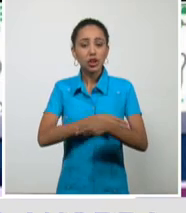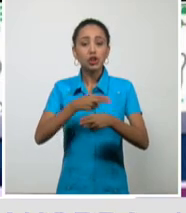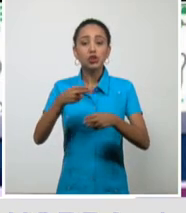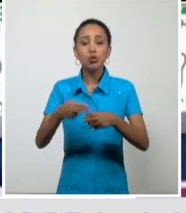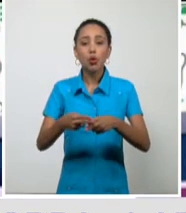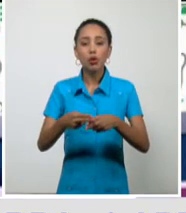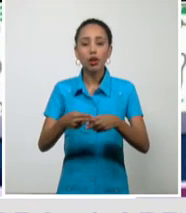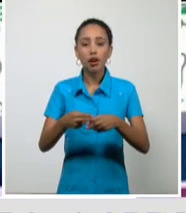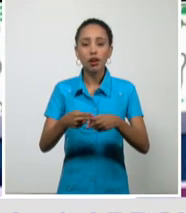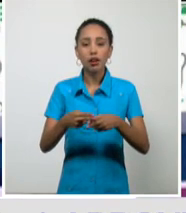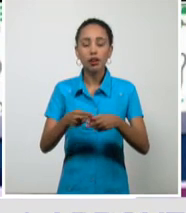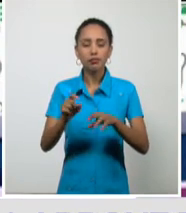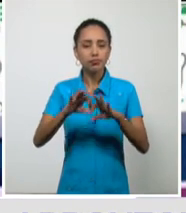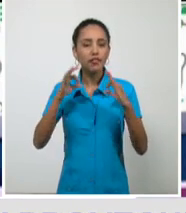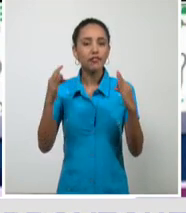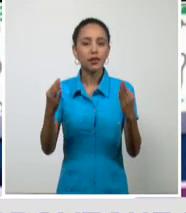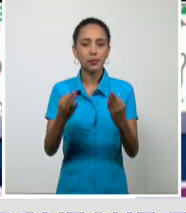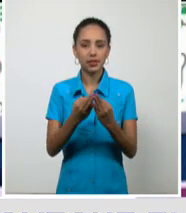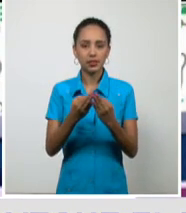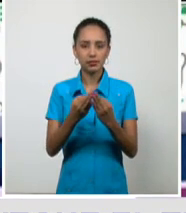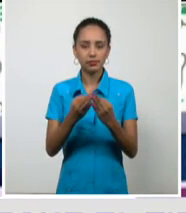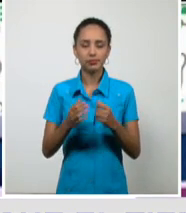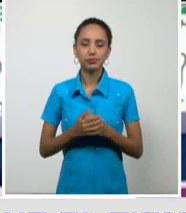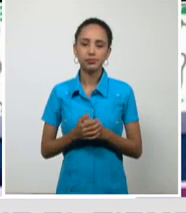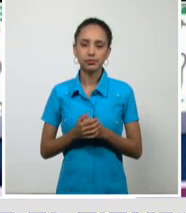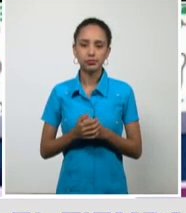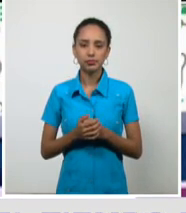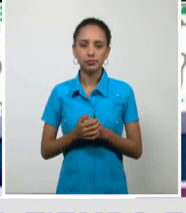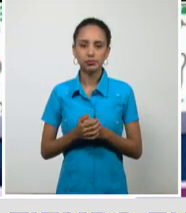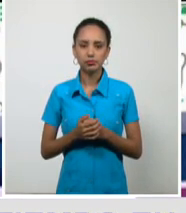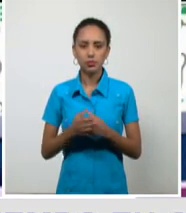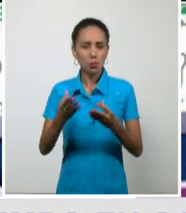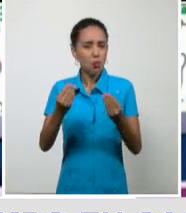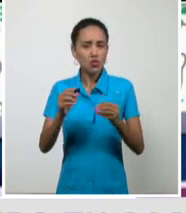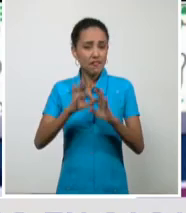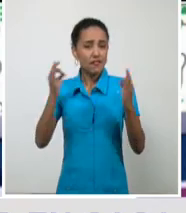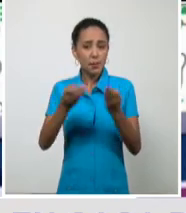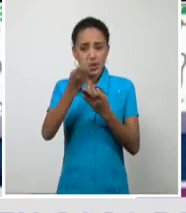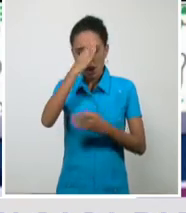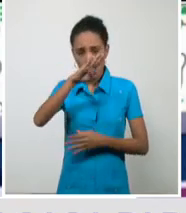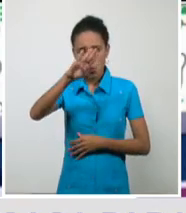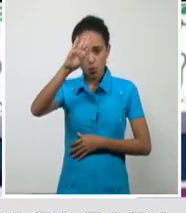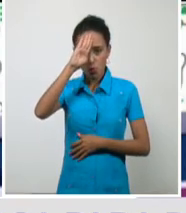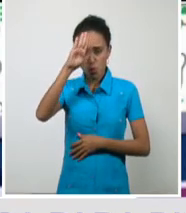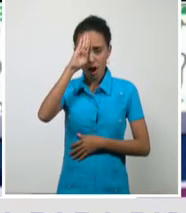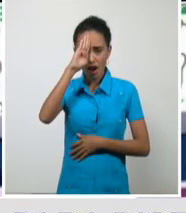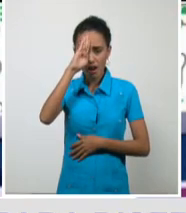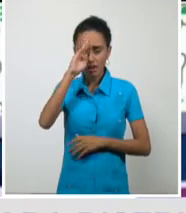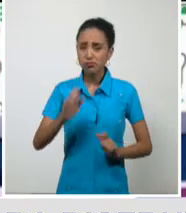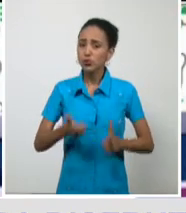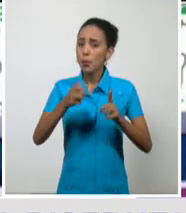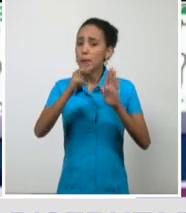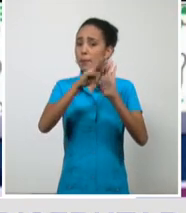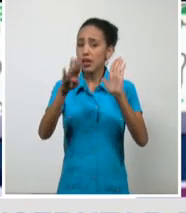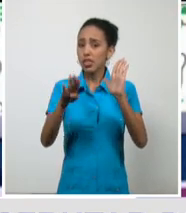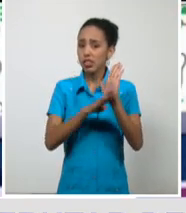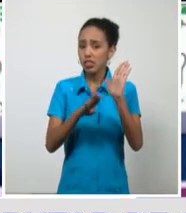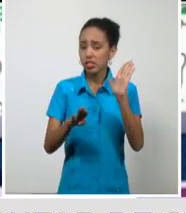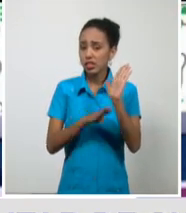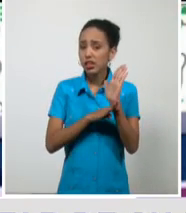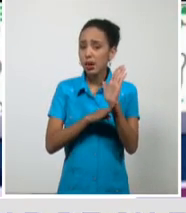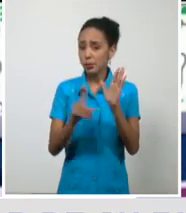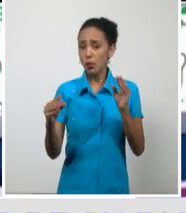de una familia. Y es que son muchas las familias cubanas que extreman las medidas para evitar contagios por la